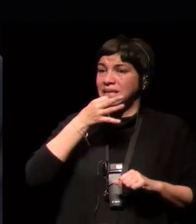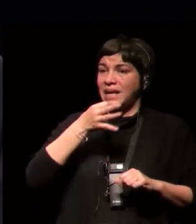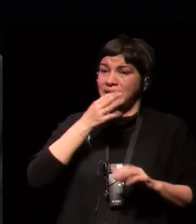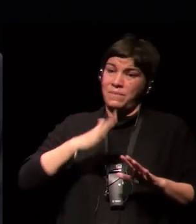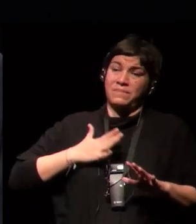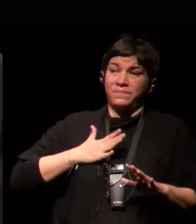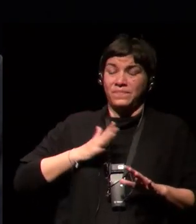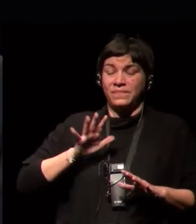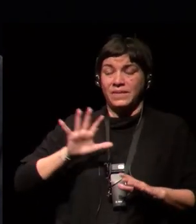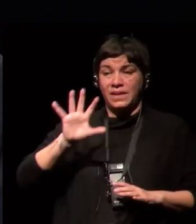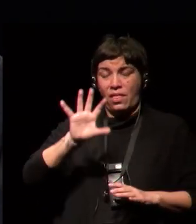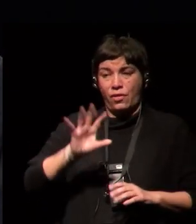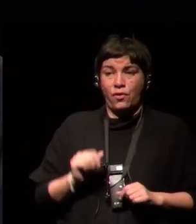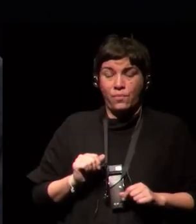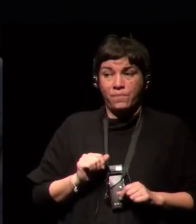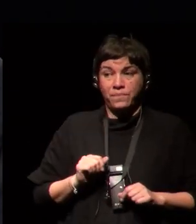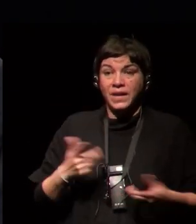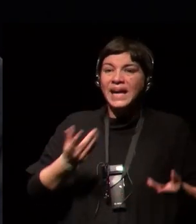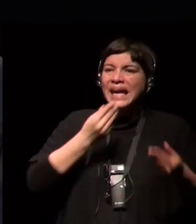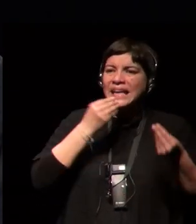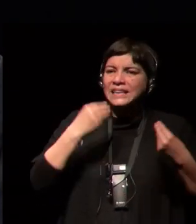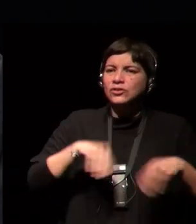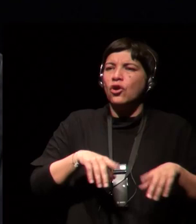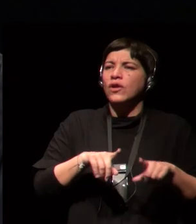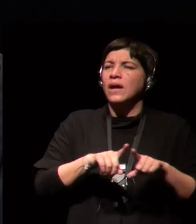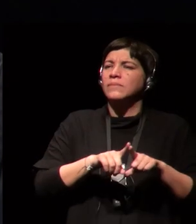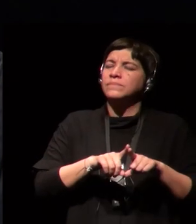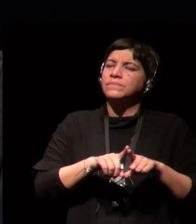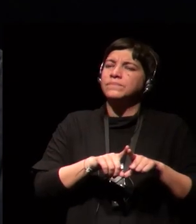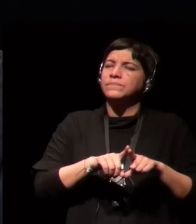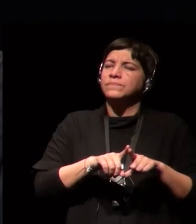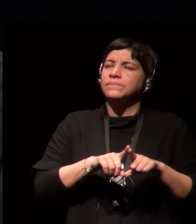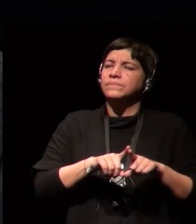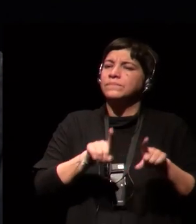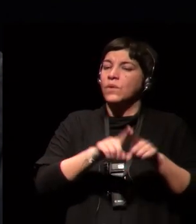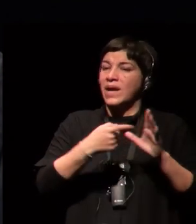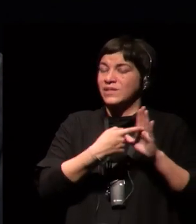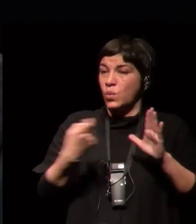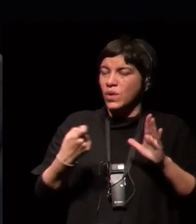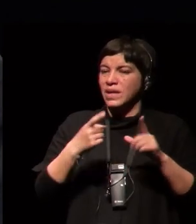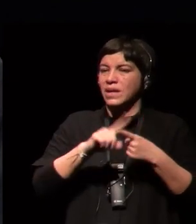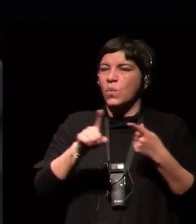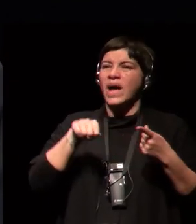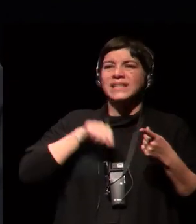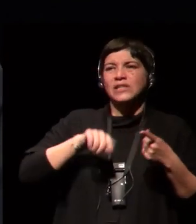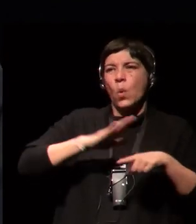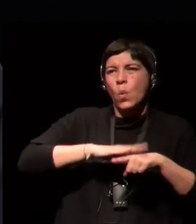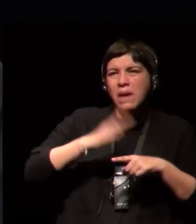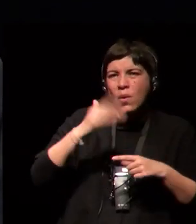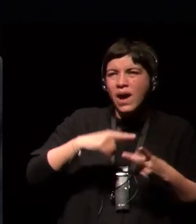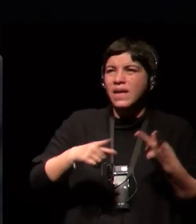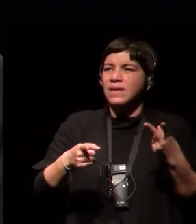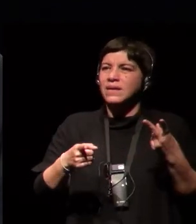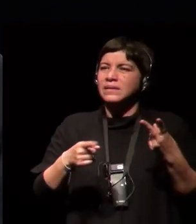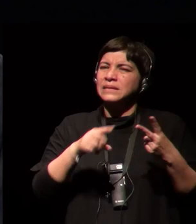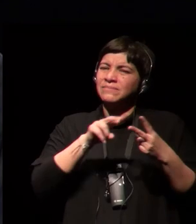las historias para blanquear, para evitar la sensación de culpa, no es seña